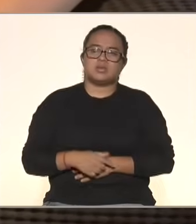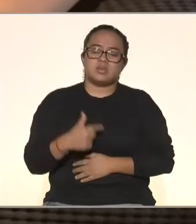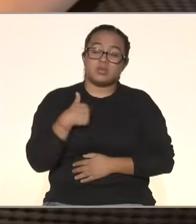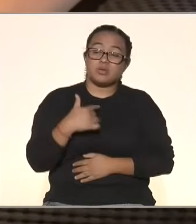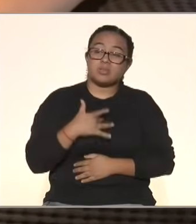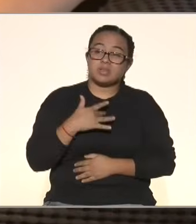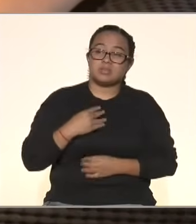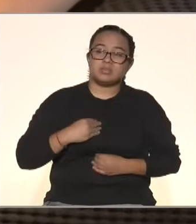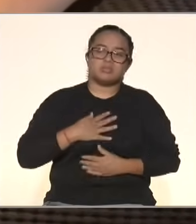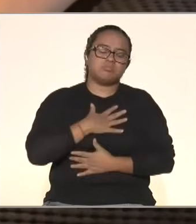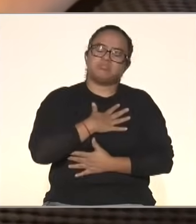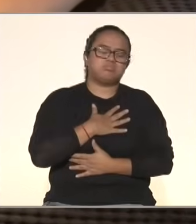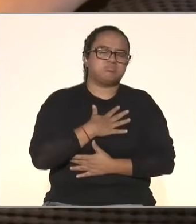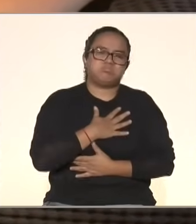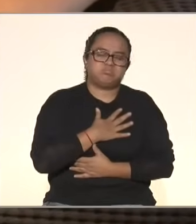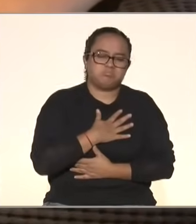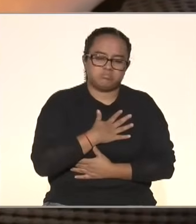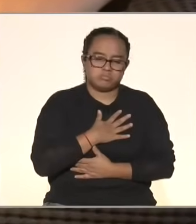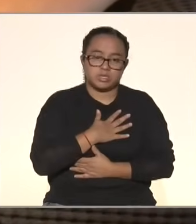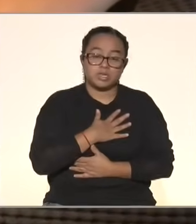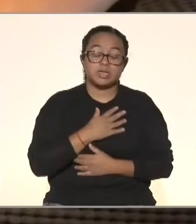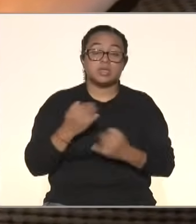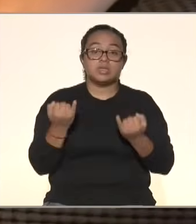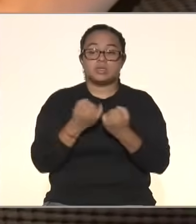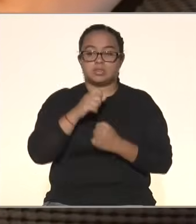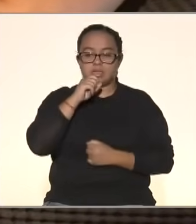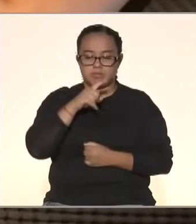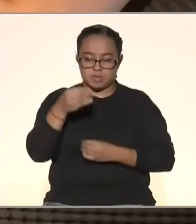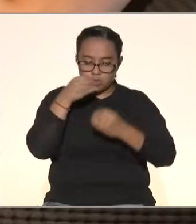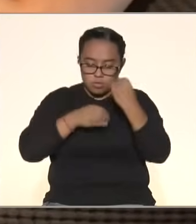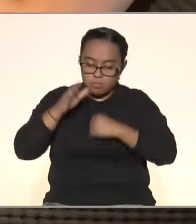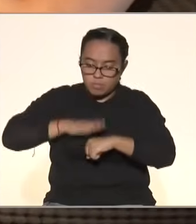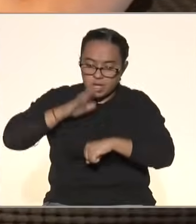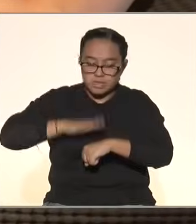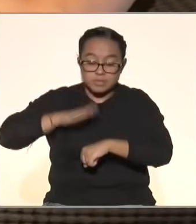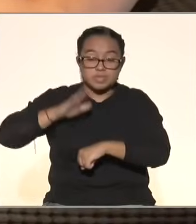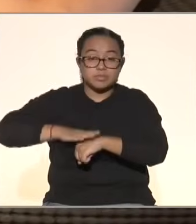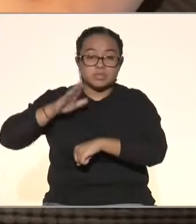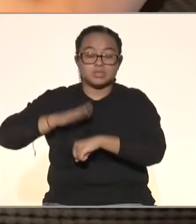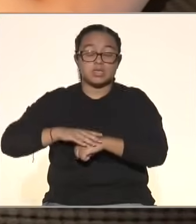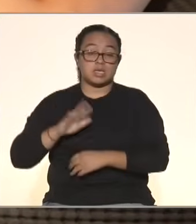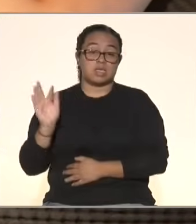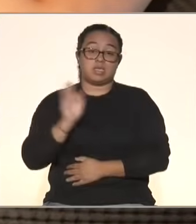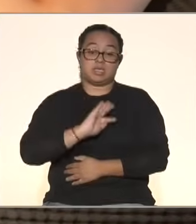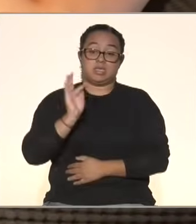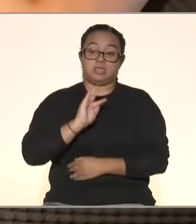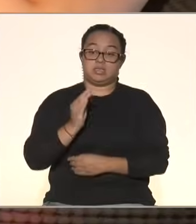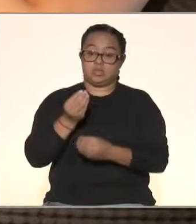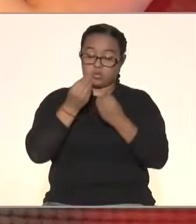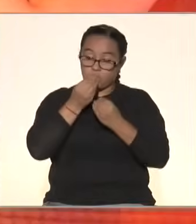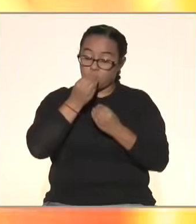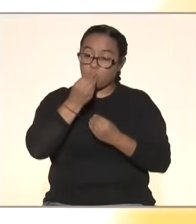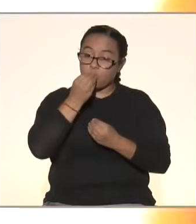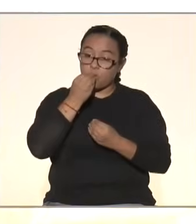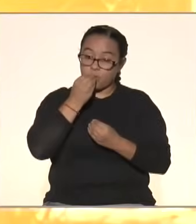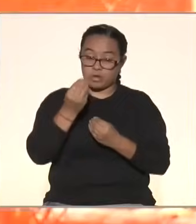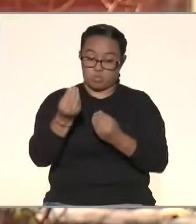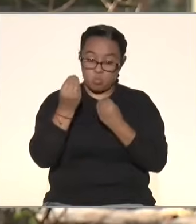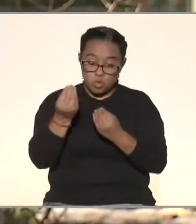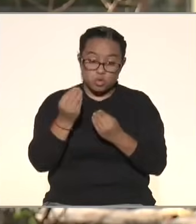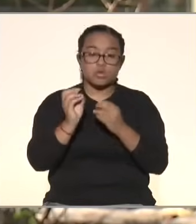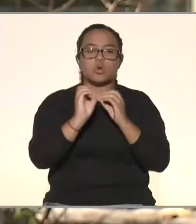placer, alteraciones en la cantidad de comida, ya sea que pueden comer mucho, pueden comer